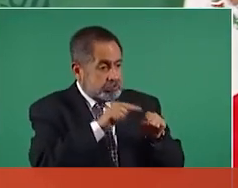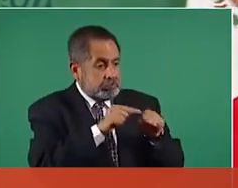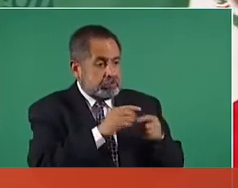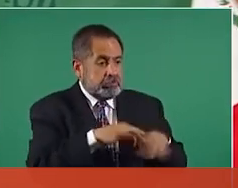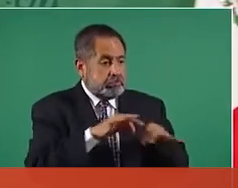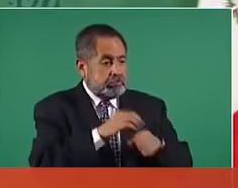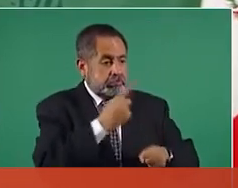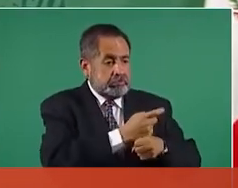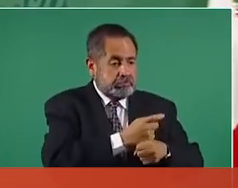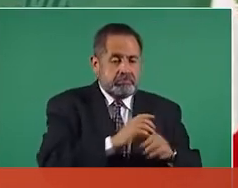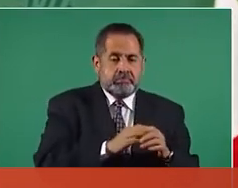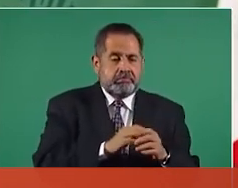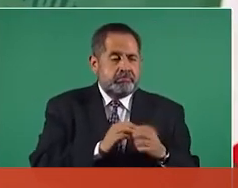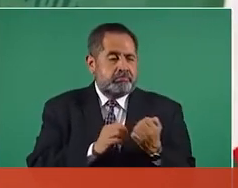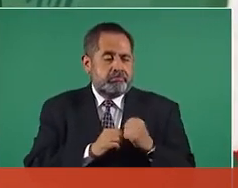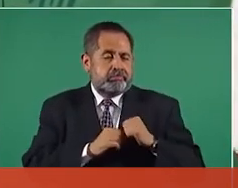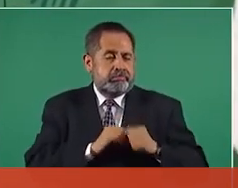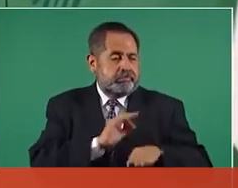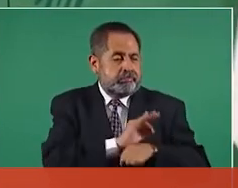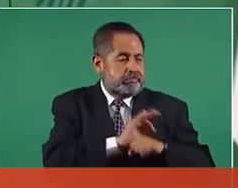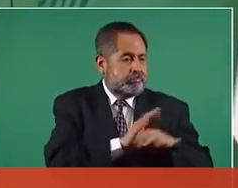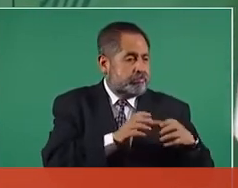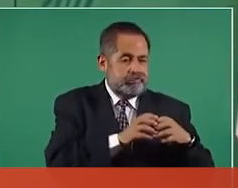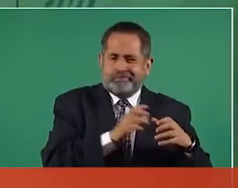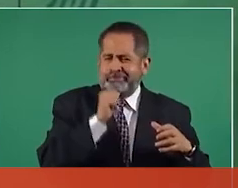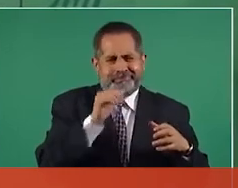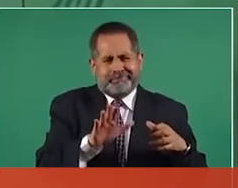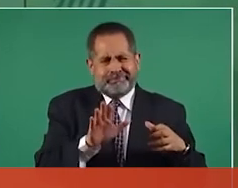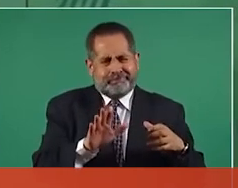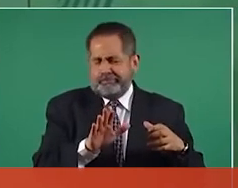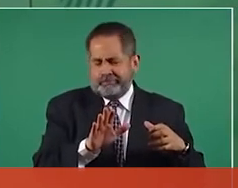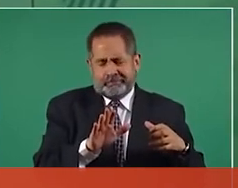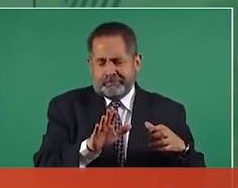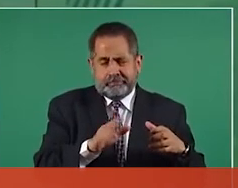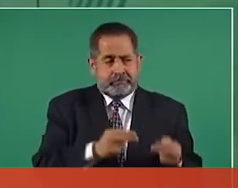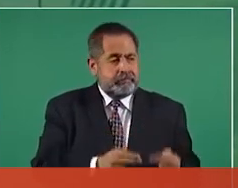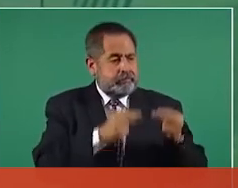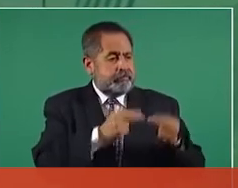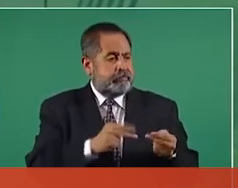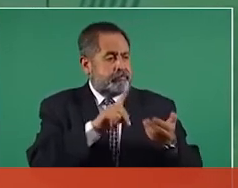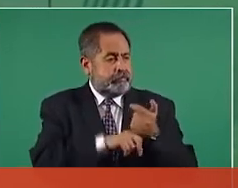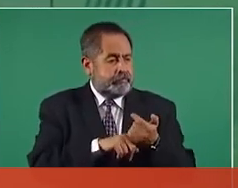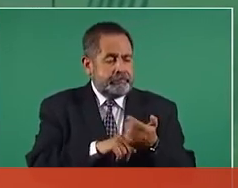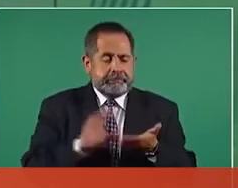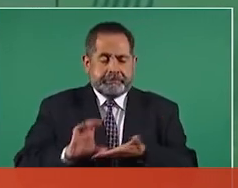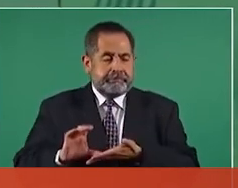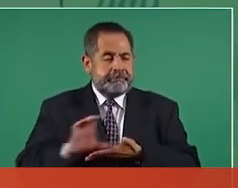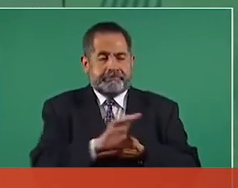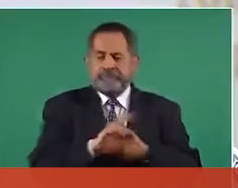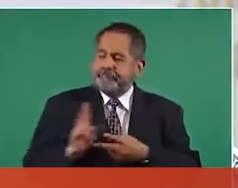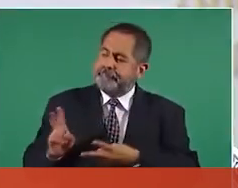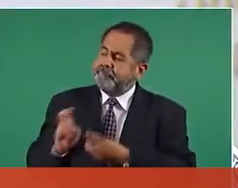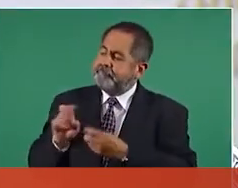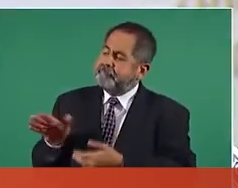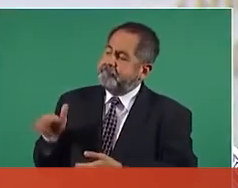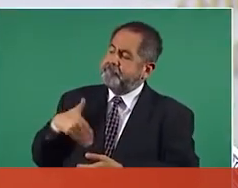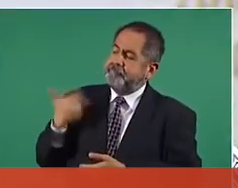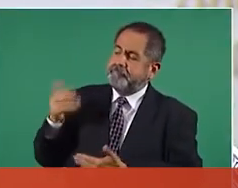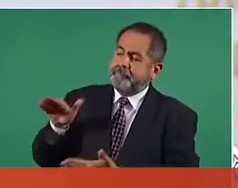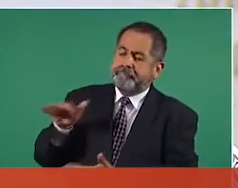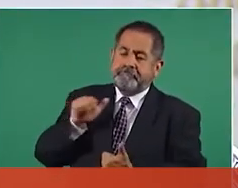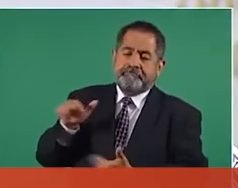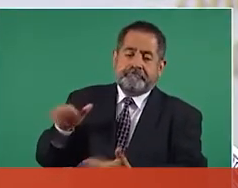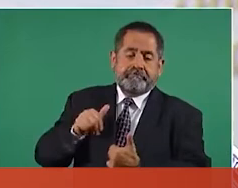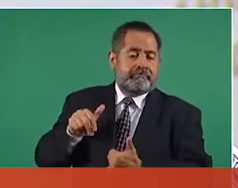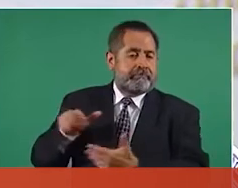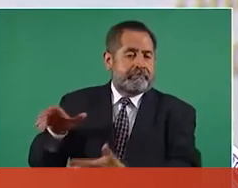o de influyentes para hacer negocios y medrar al amparo del poder público o